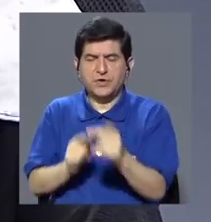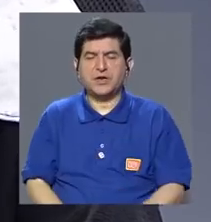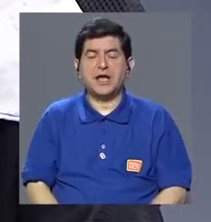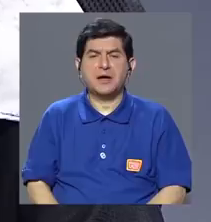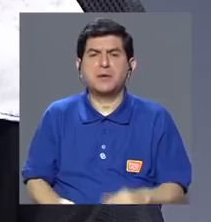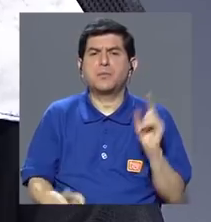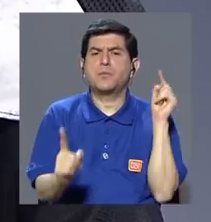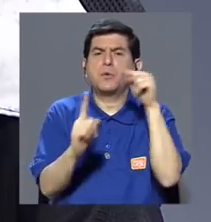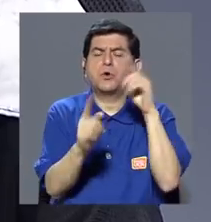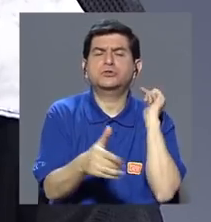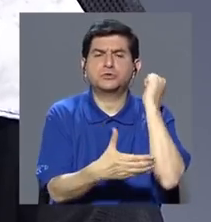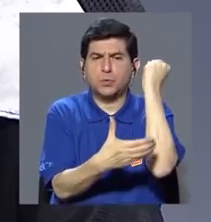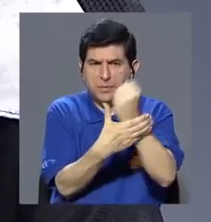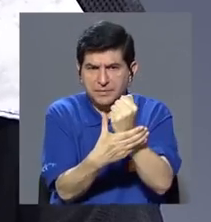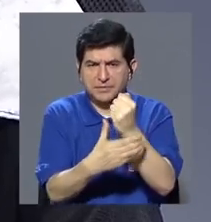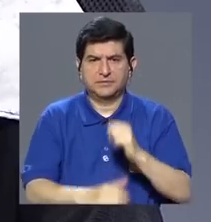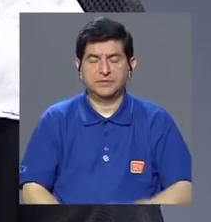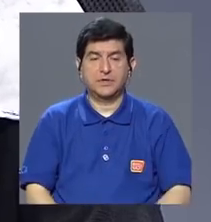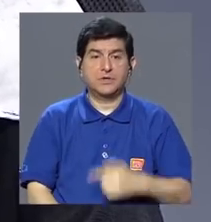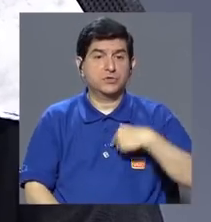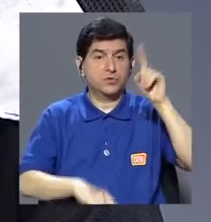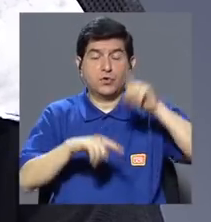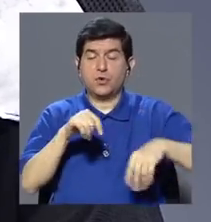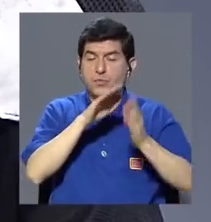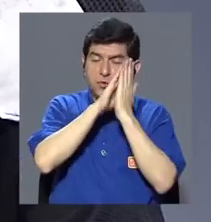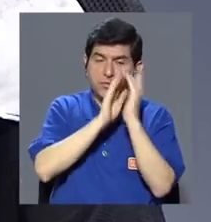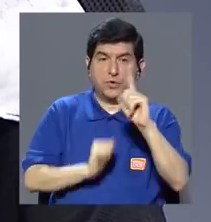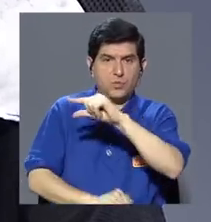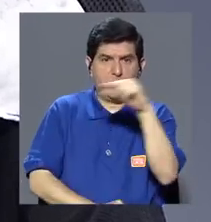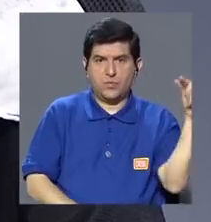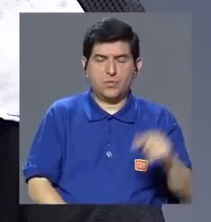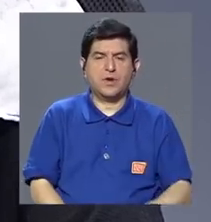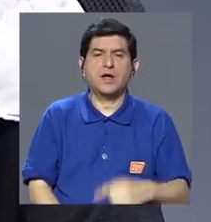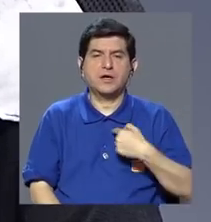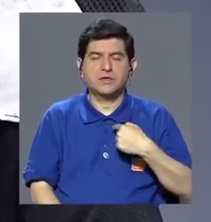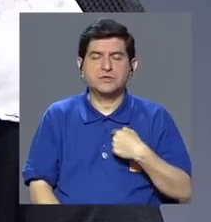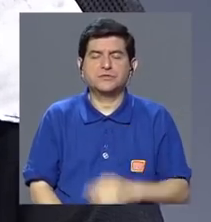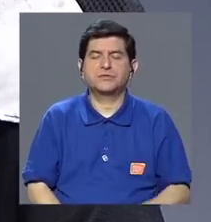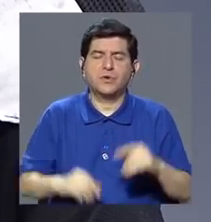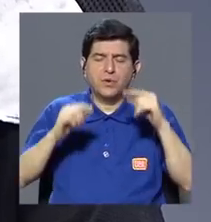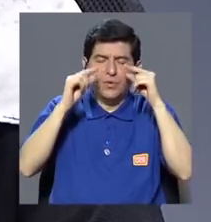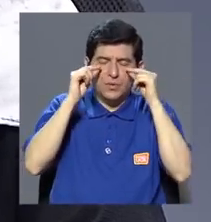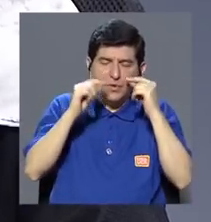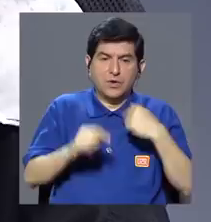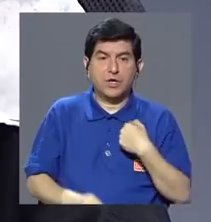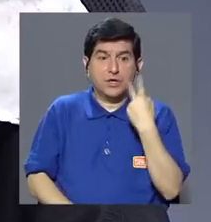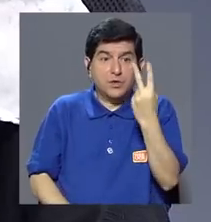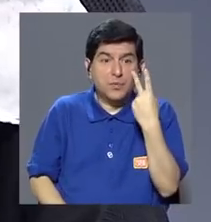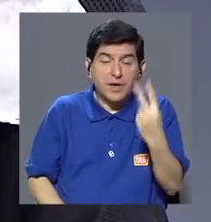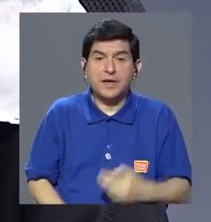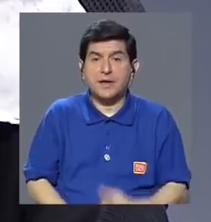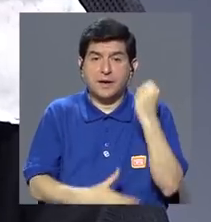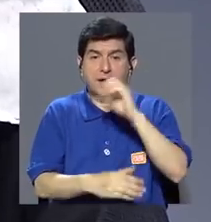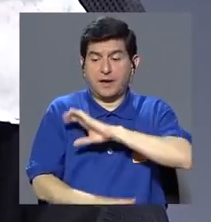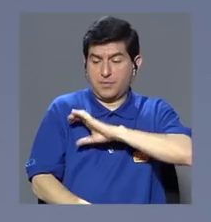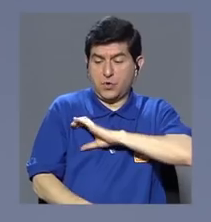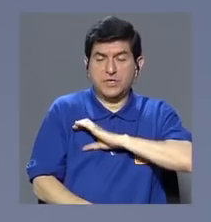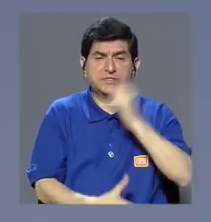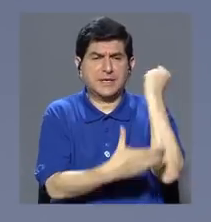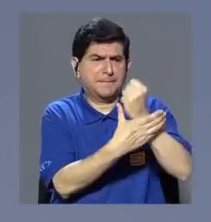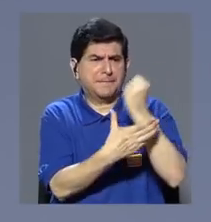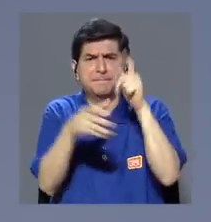a matar a matar te digo que yo no puedo dormir una semana porque cerraba los ojos y miraba a los policías matando a la gente